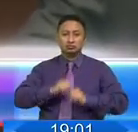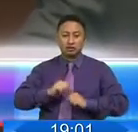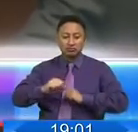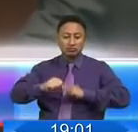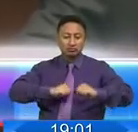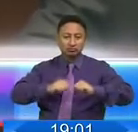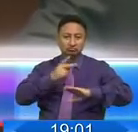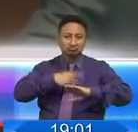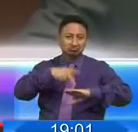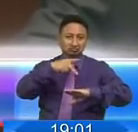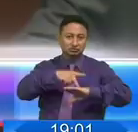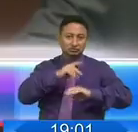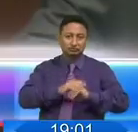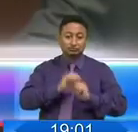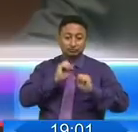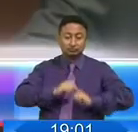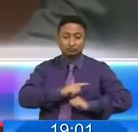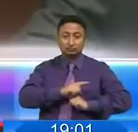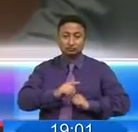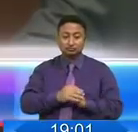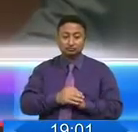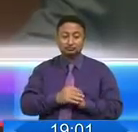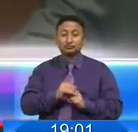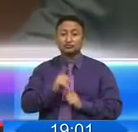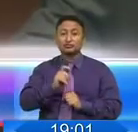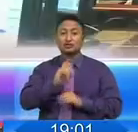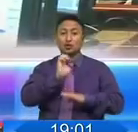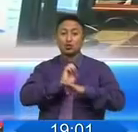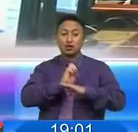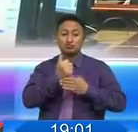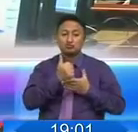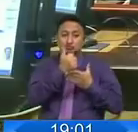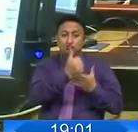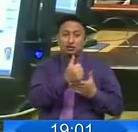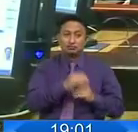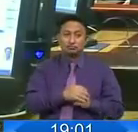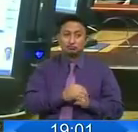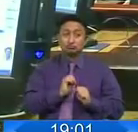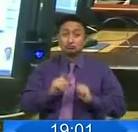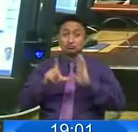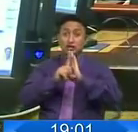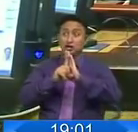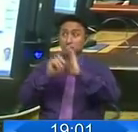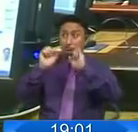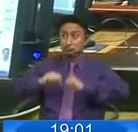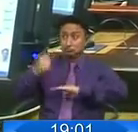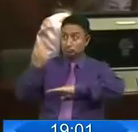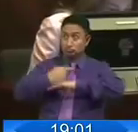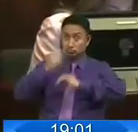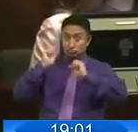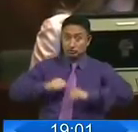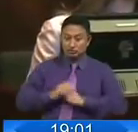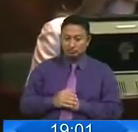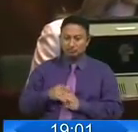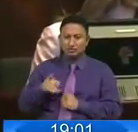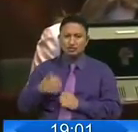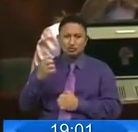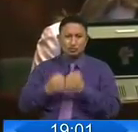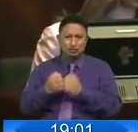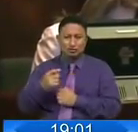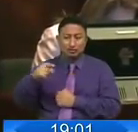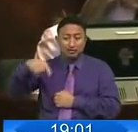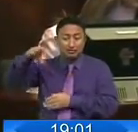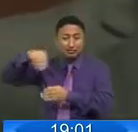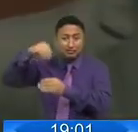gestión profesional en función de los más altos intereses del país. Que la ley lo facultaba y que esa transacción no significó mayor dificultad para el